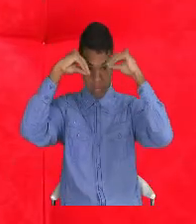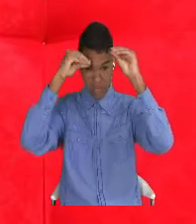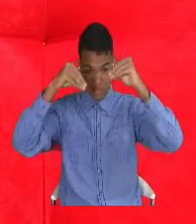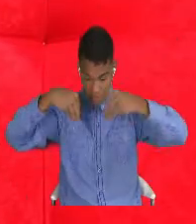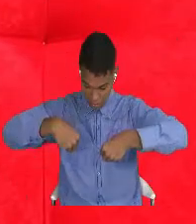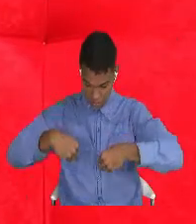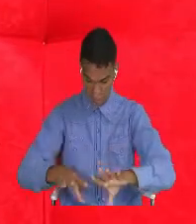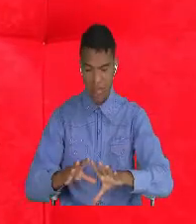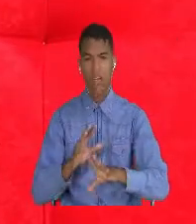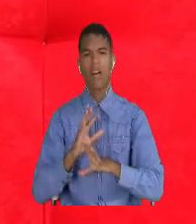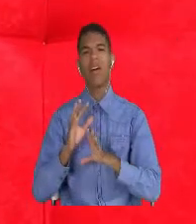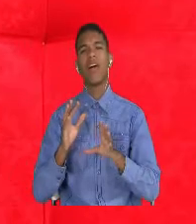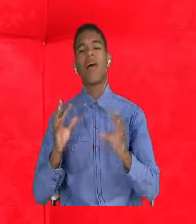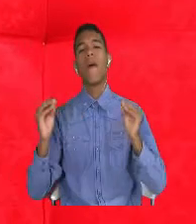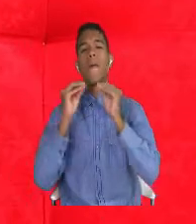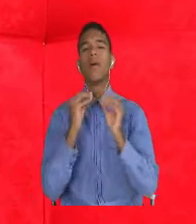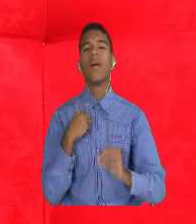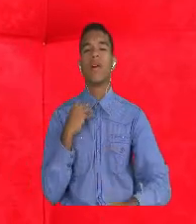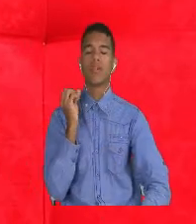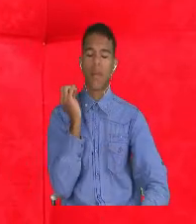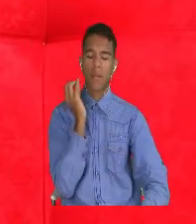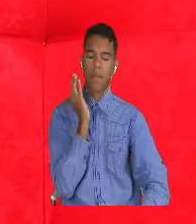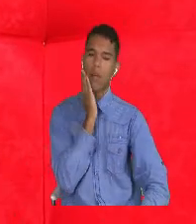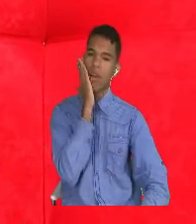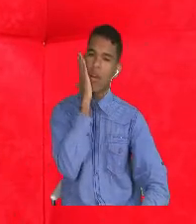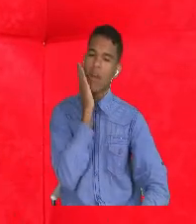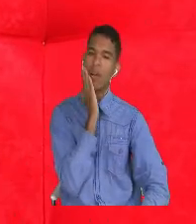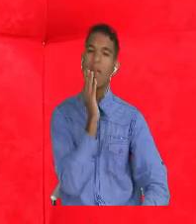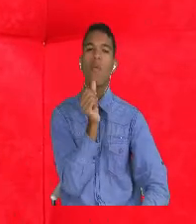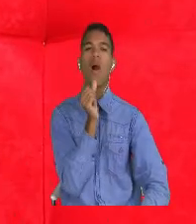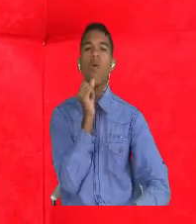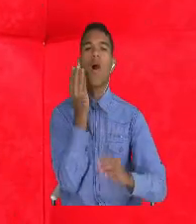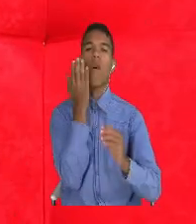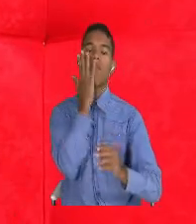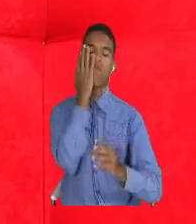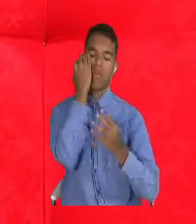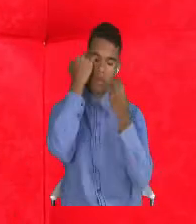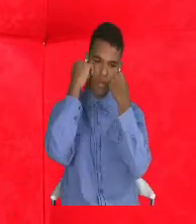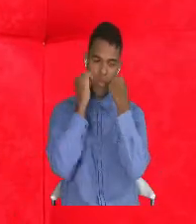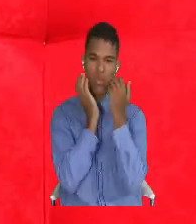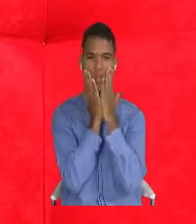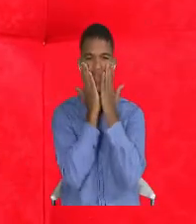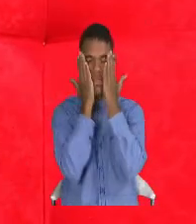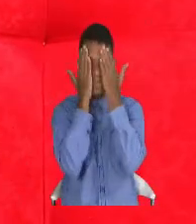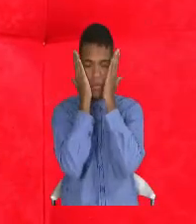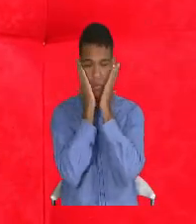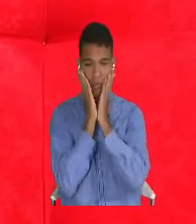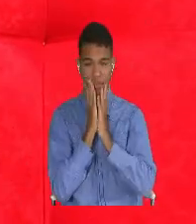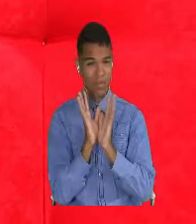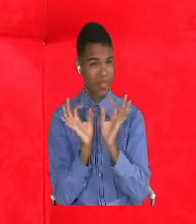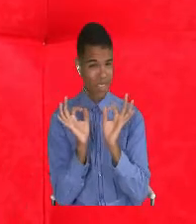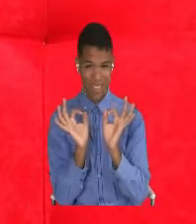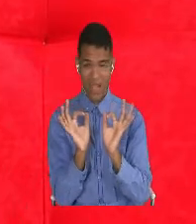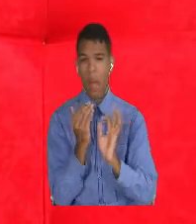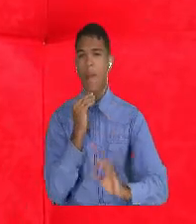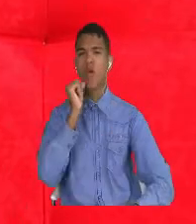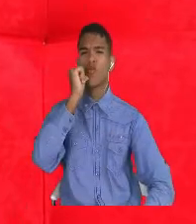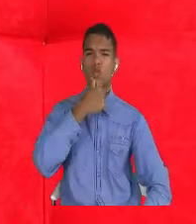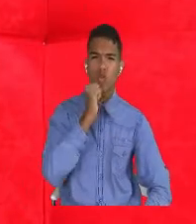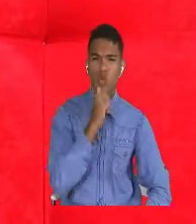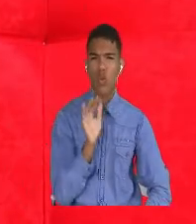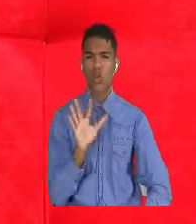ozono para hidratar la piel, para humectar la piel, y de ahí manejamos cuando ya los pacientes sufren de secuelas